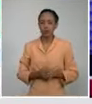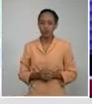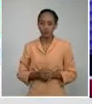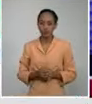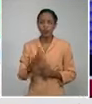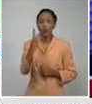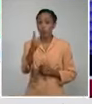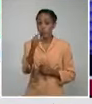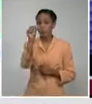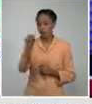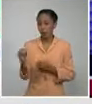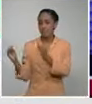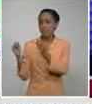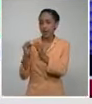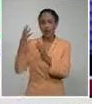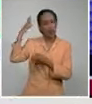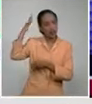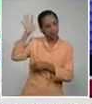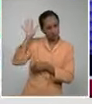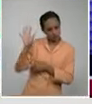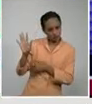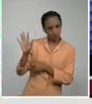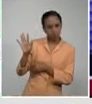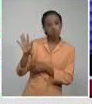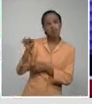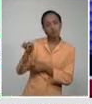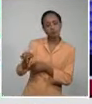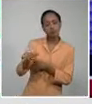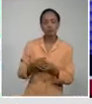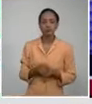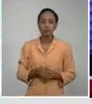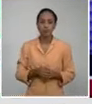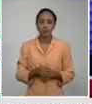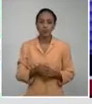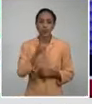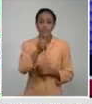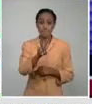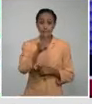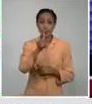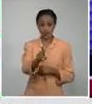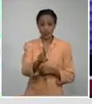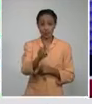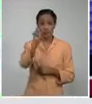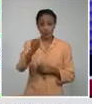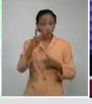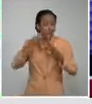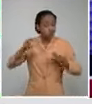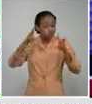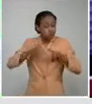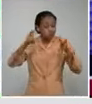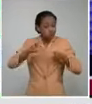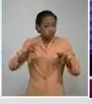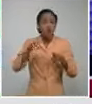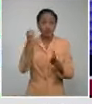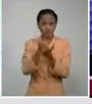de infección en el extranjero, y en 21 de los casos investigados, diagnosticados